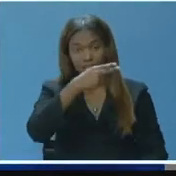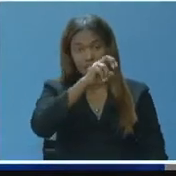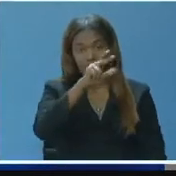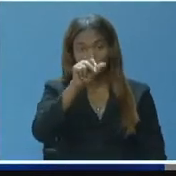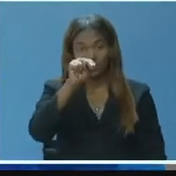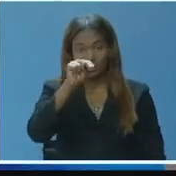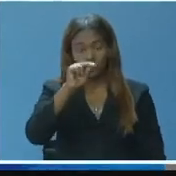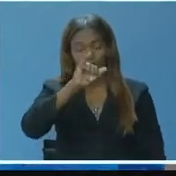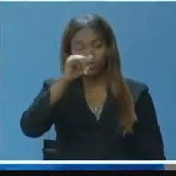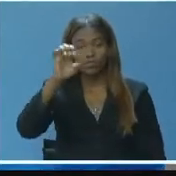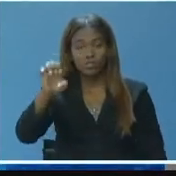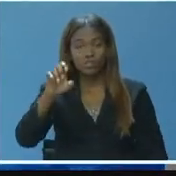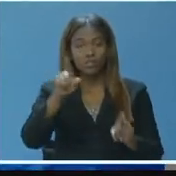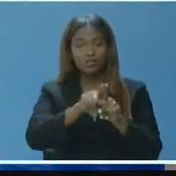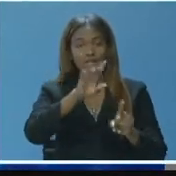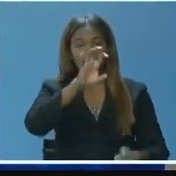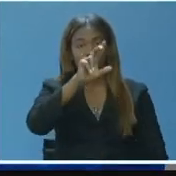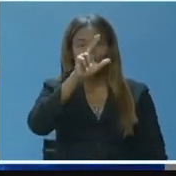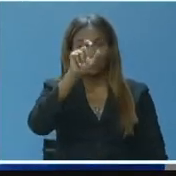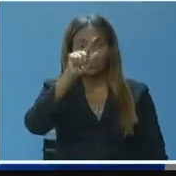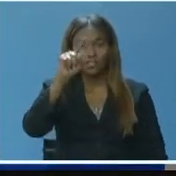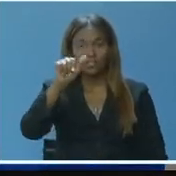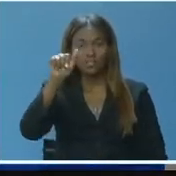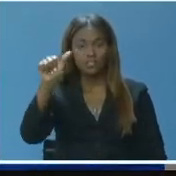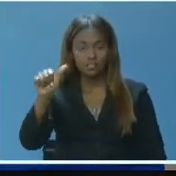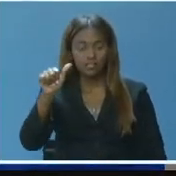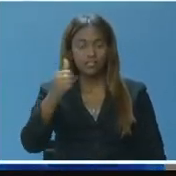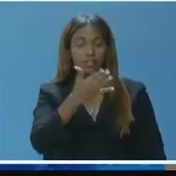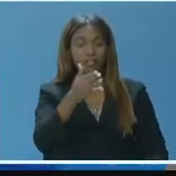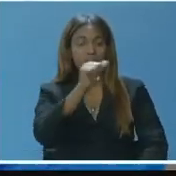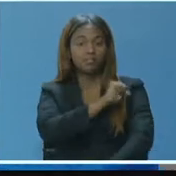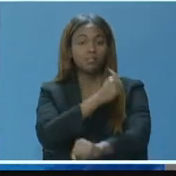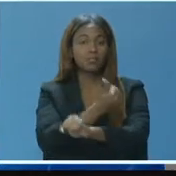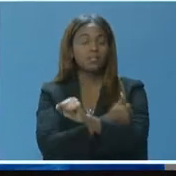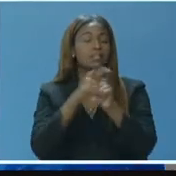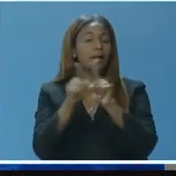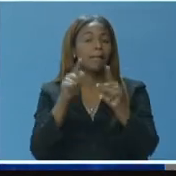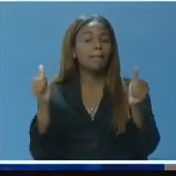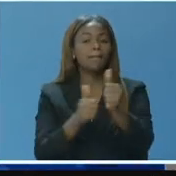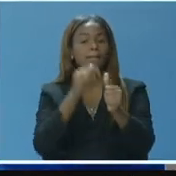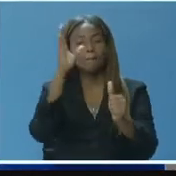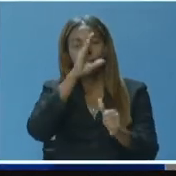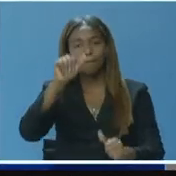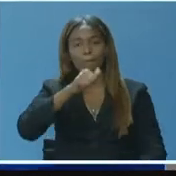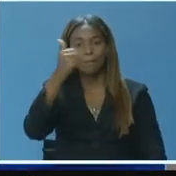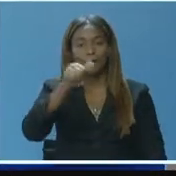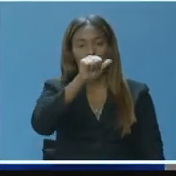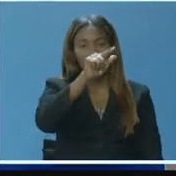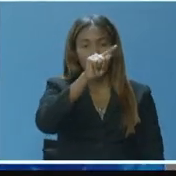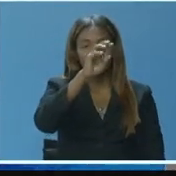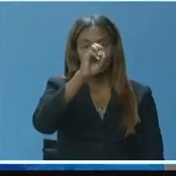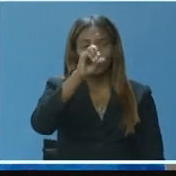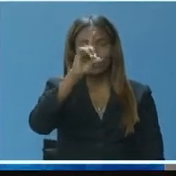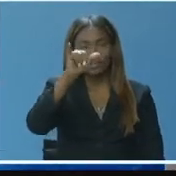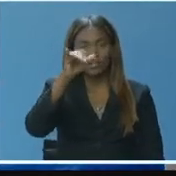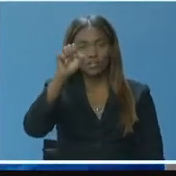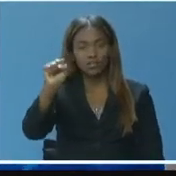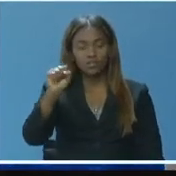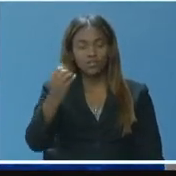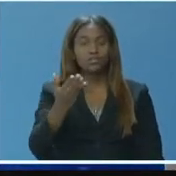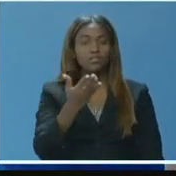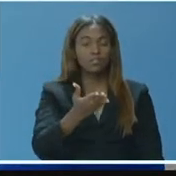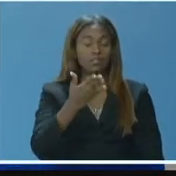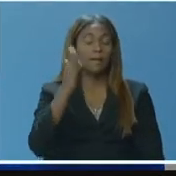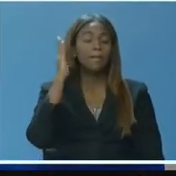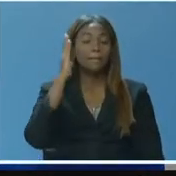José Mosquea Núñez y Claritza Andreina Mosquea Eduardo. Las autoridades también persiguen a Alberto de Jesús Polanco, alias El Prieto Omani,